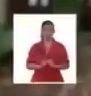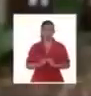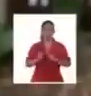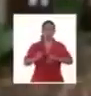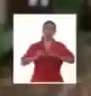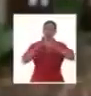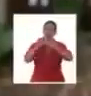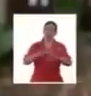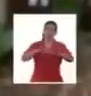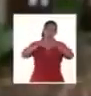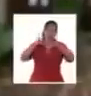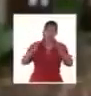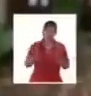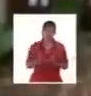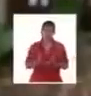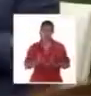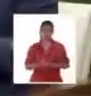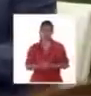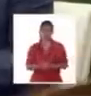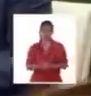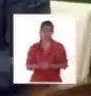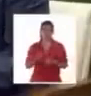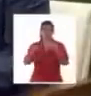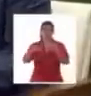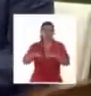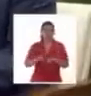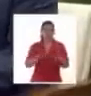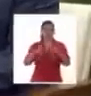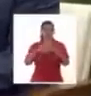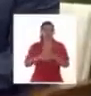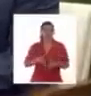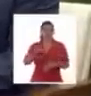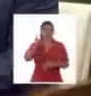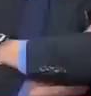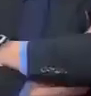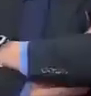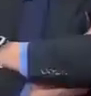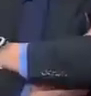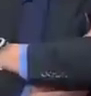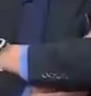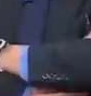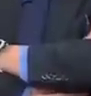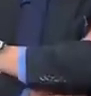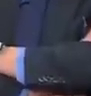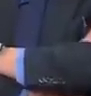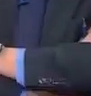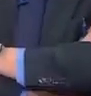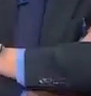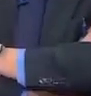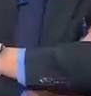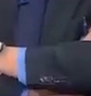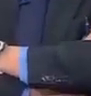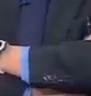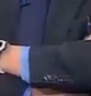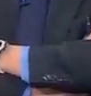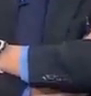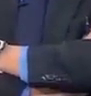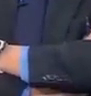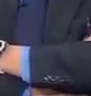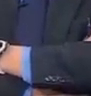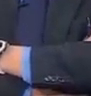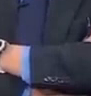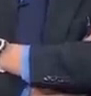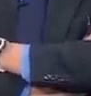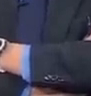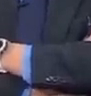los Estados Unidos se atemorizan, visto que hay una administración favorable. Si fuera coherente la política